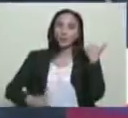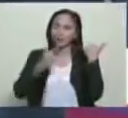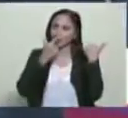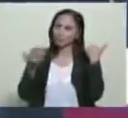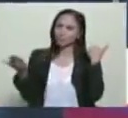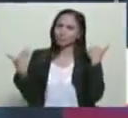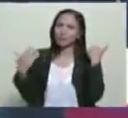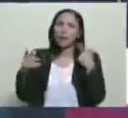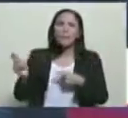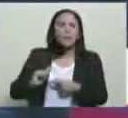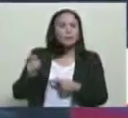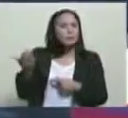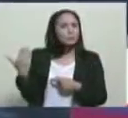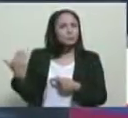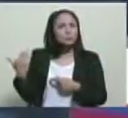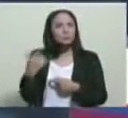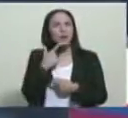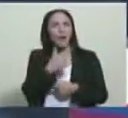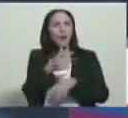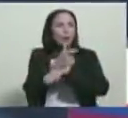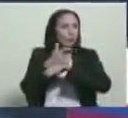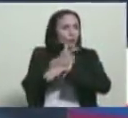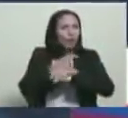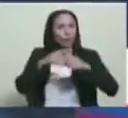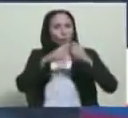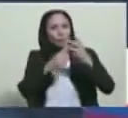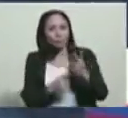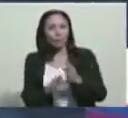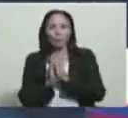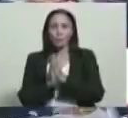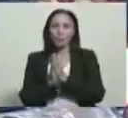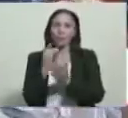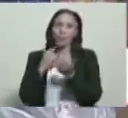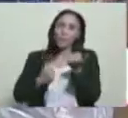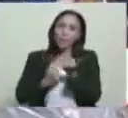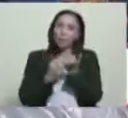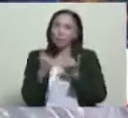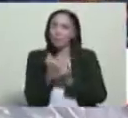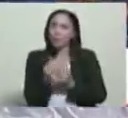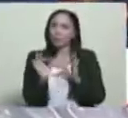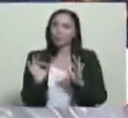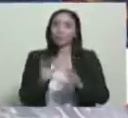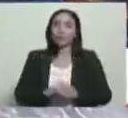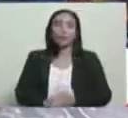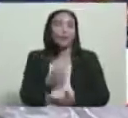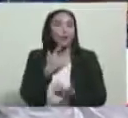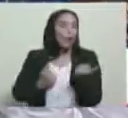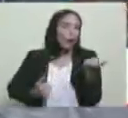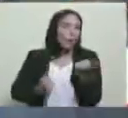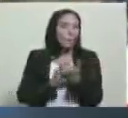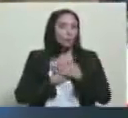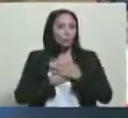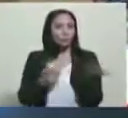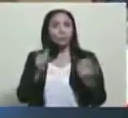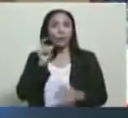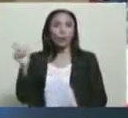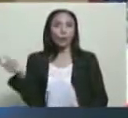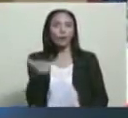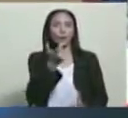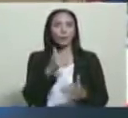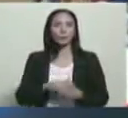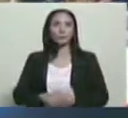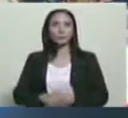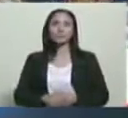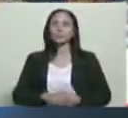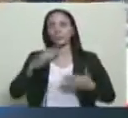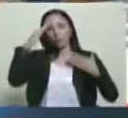nos pidió el esfuerzo a los gobernadores y gobernadoras, y hoy lo estamos haciendo en nombre del pueblo del Guárico. Así que